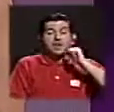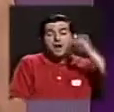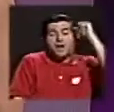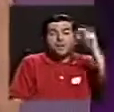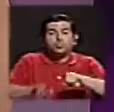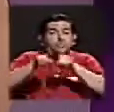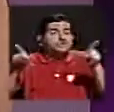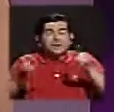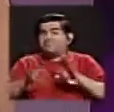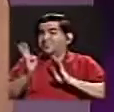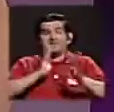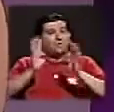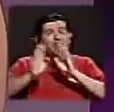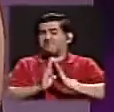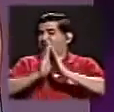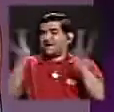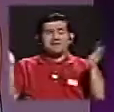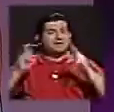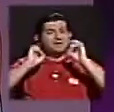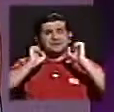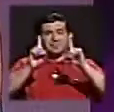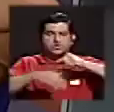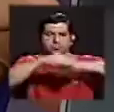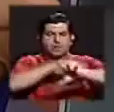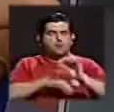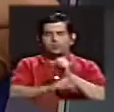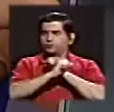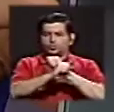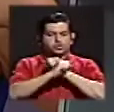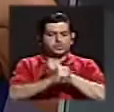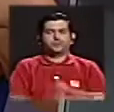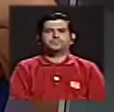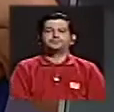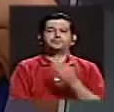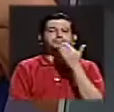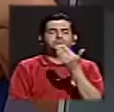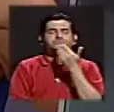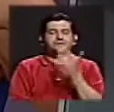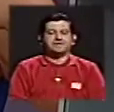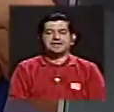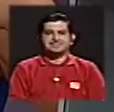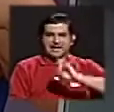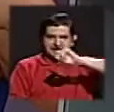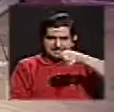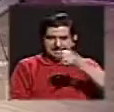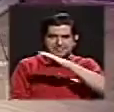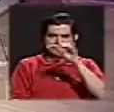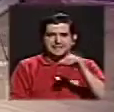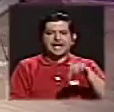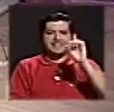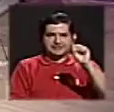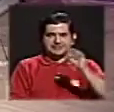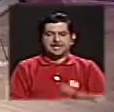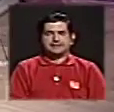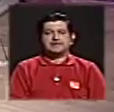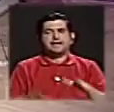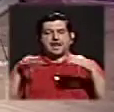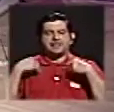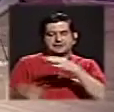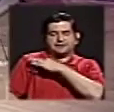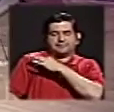que tampoco podemos hablar abiertamente de educación sexual. Agradecemos la presencia de Jessica y de Sadie por